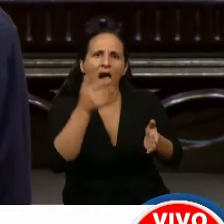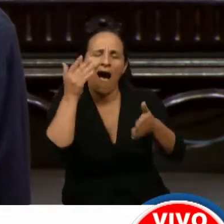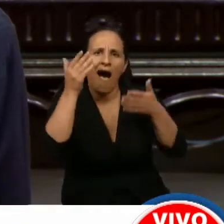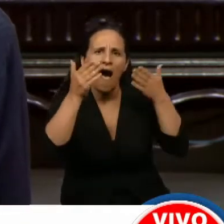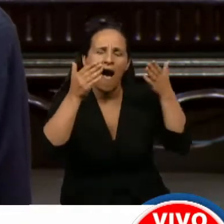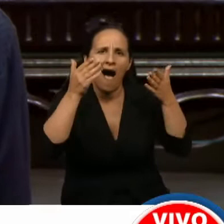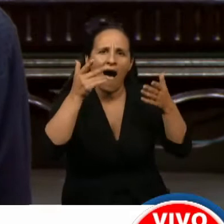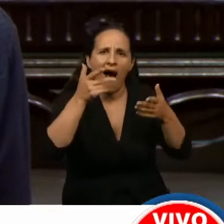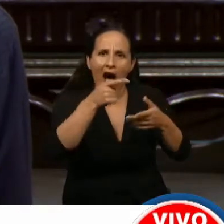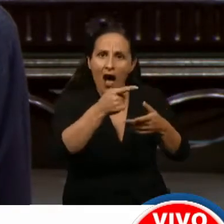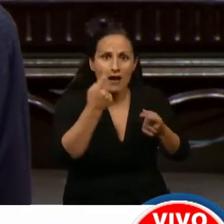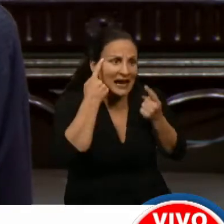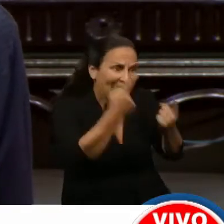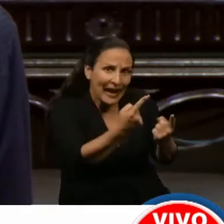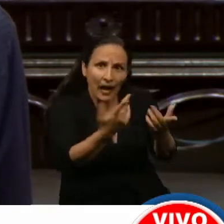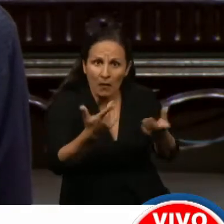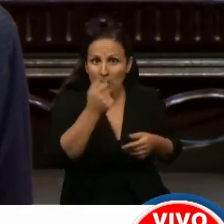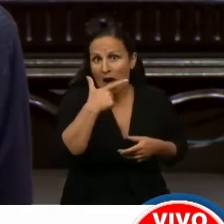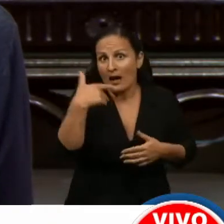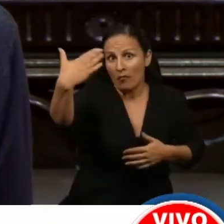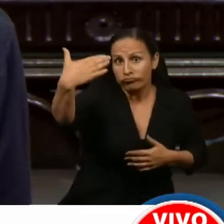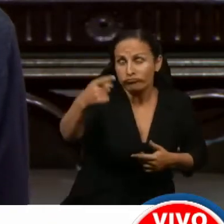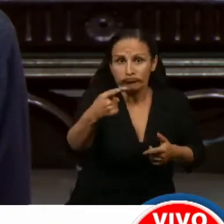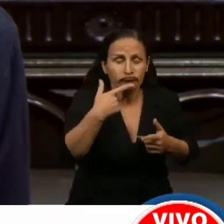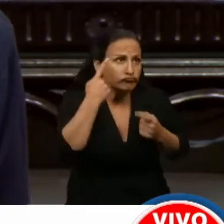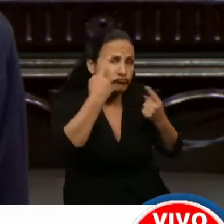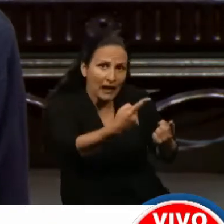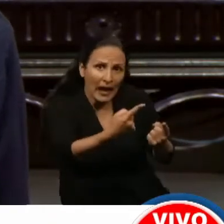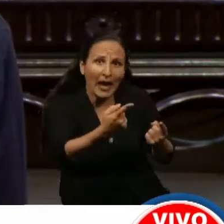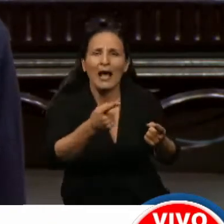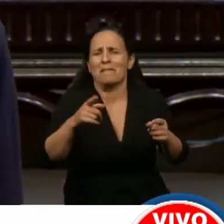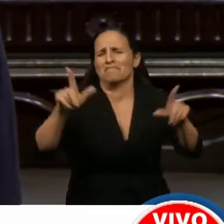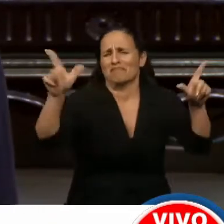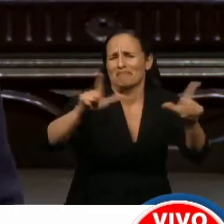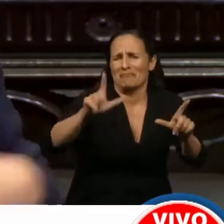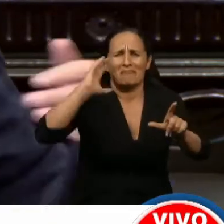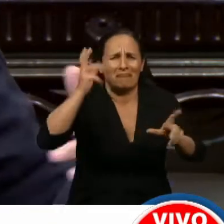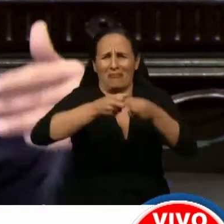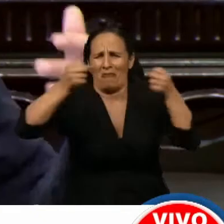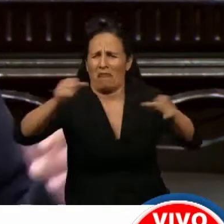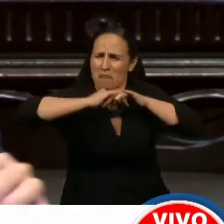Macri, con todo derecho a creer, con todos los medios de comunicación, aparte,